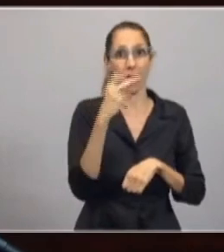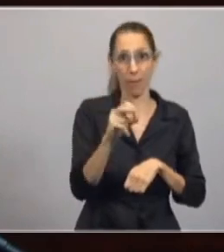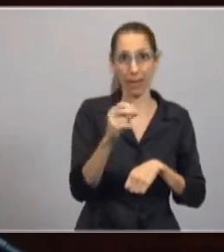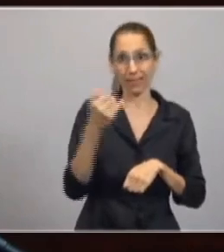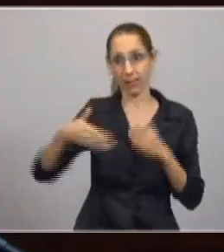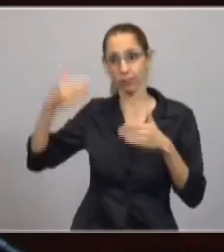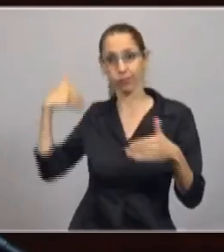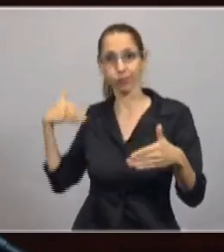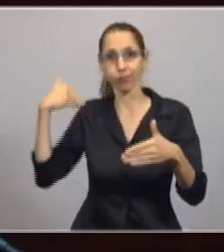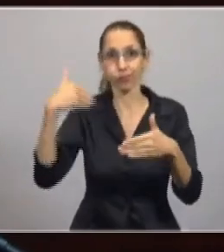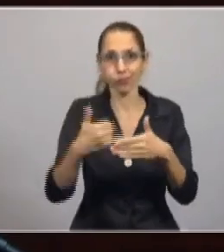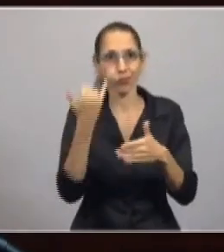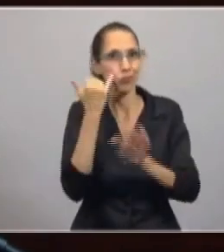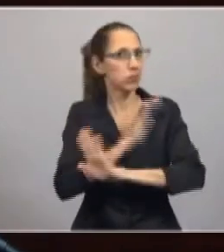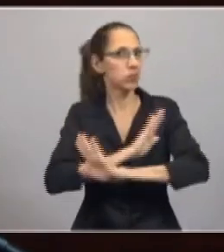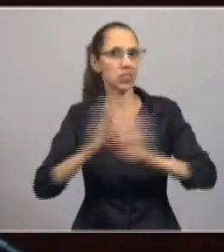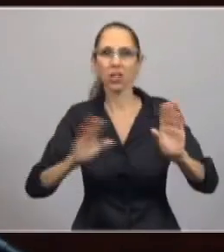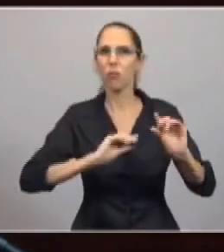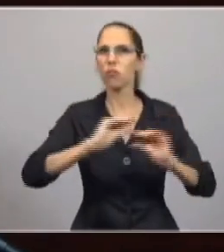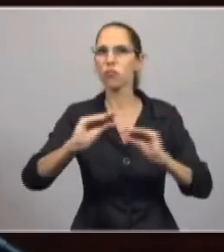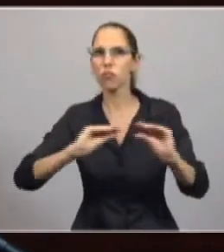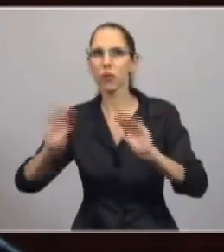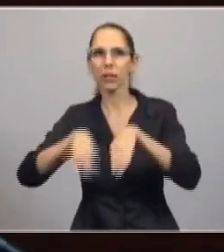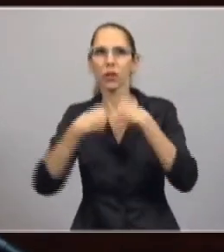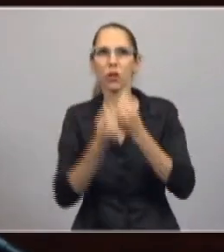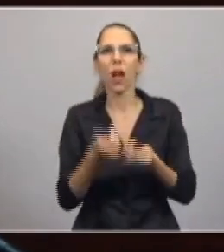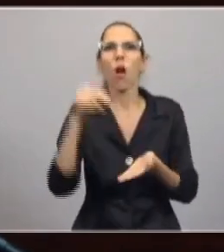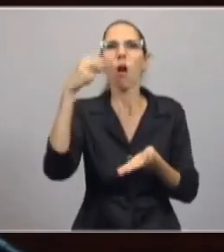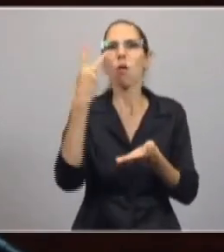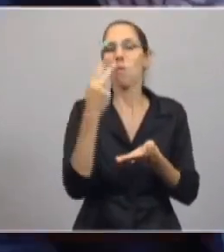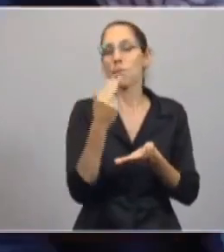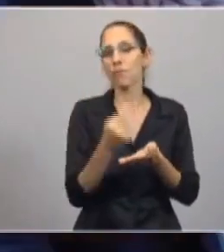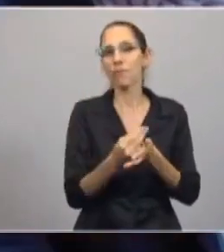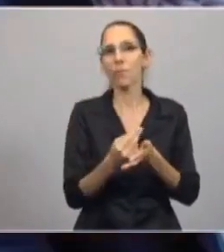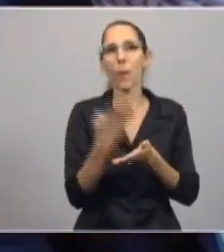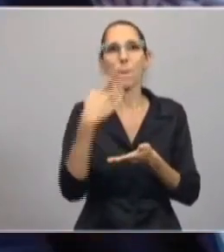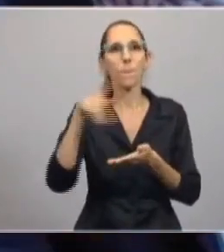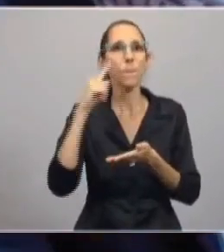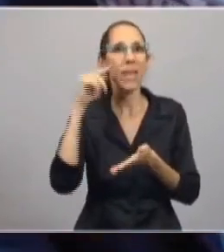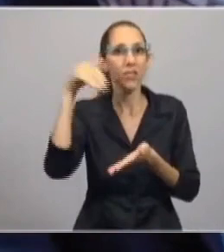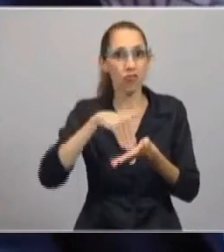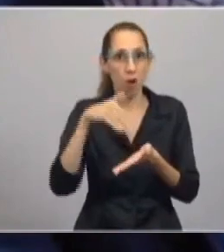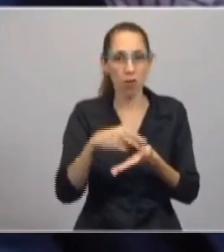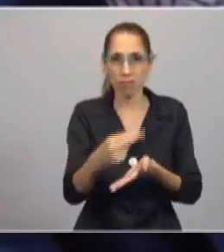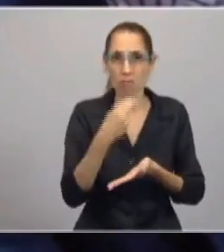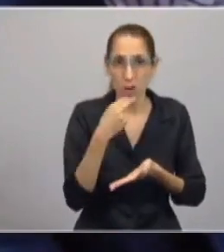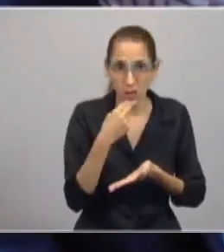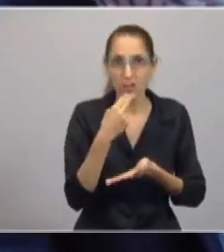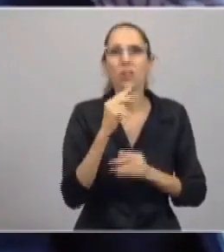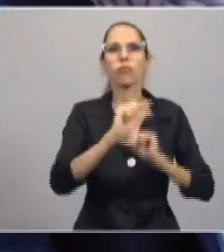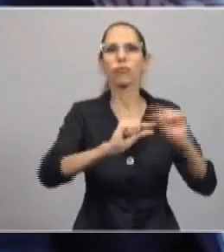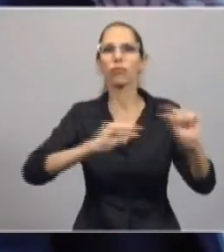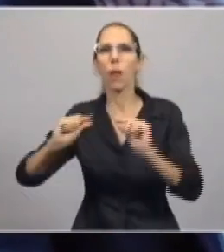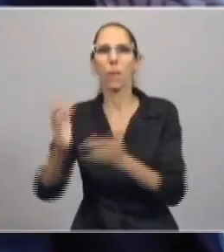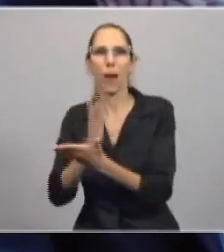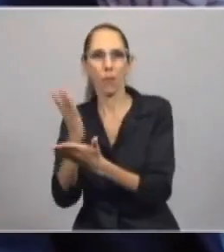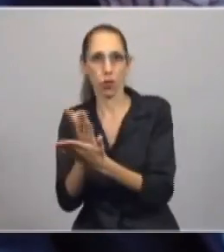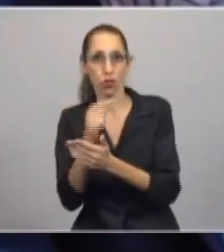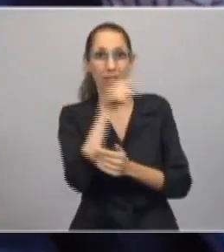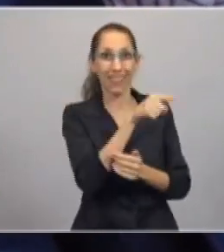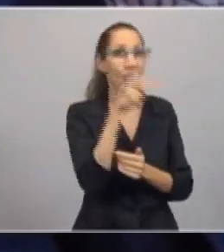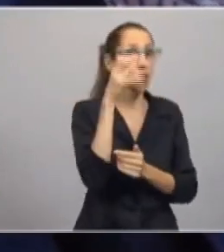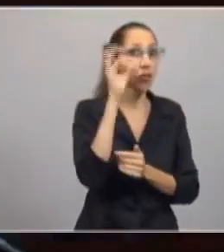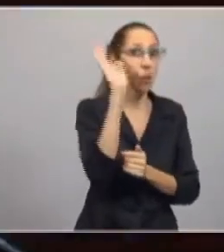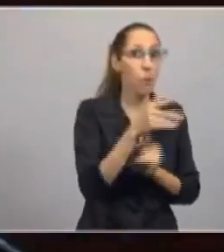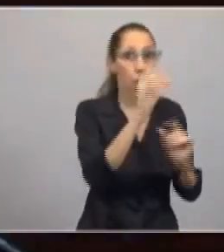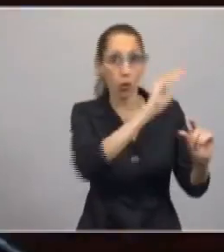otorgados, en términos reales, 11 billones en créditos a la producción. El 80% de ese monto